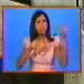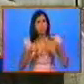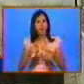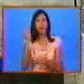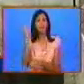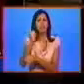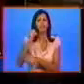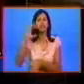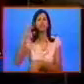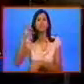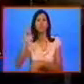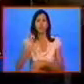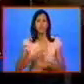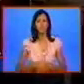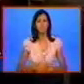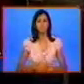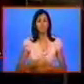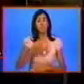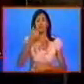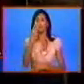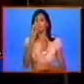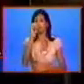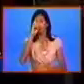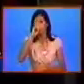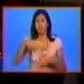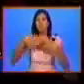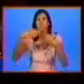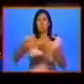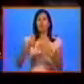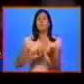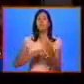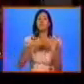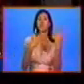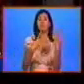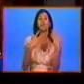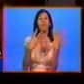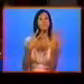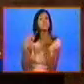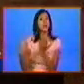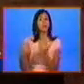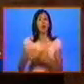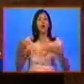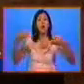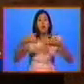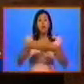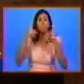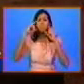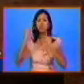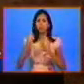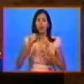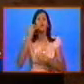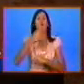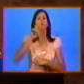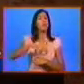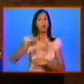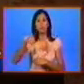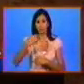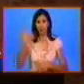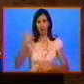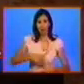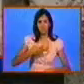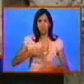aquel asesinato. Más de 30 años después, en 1997, un grupo de expertos cubanos y